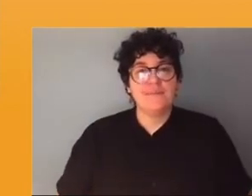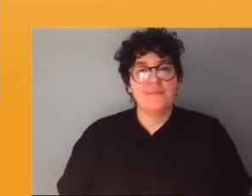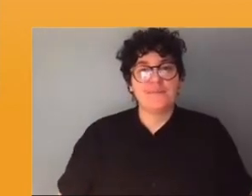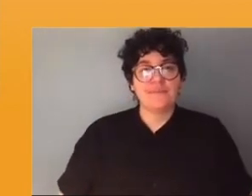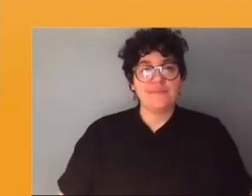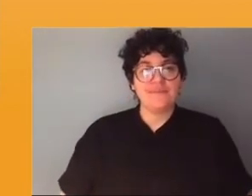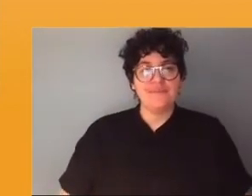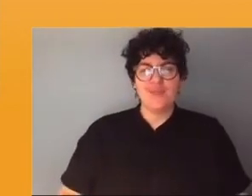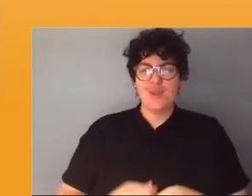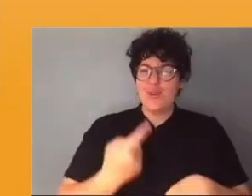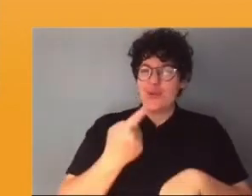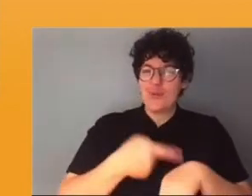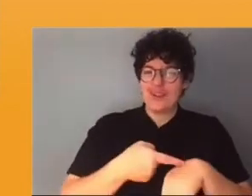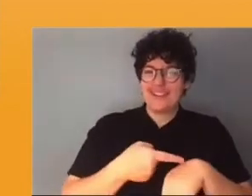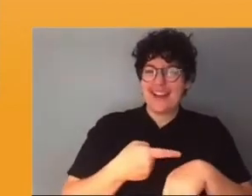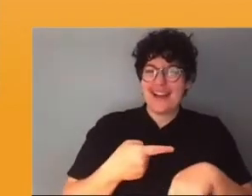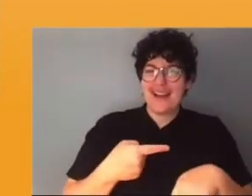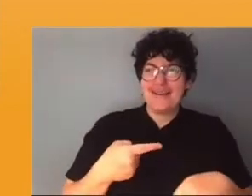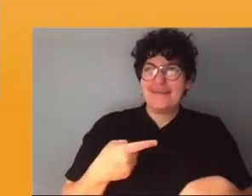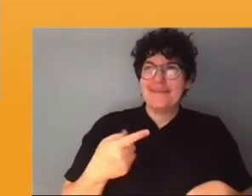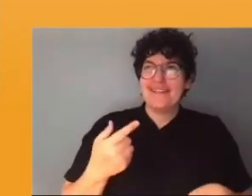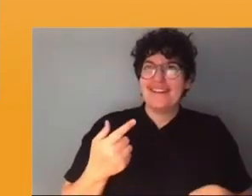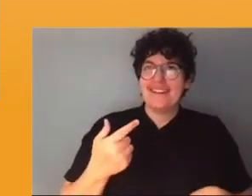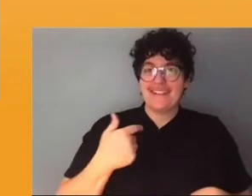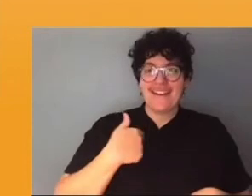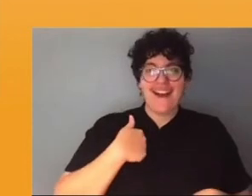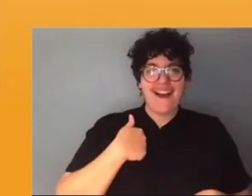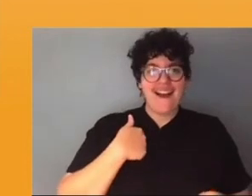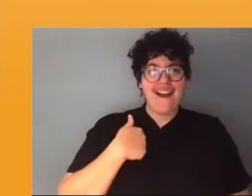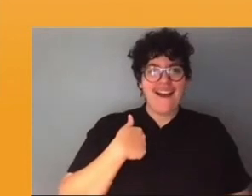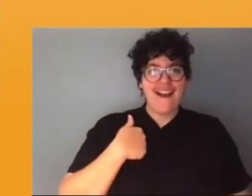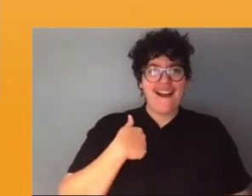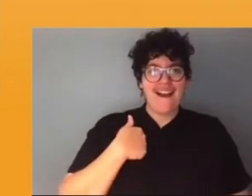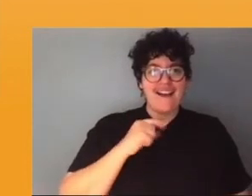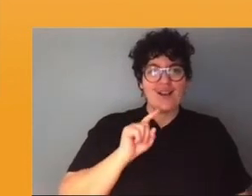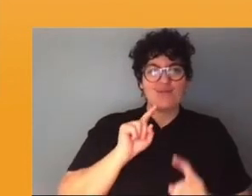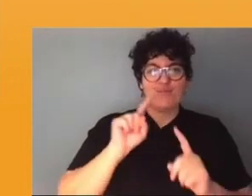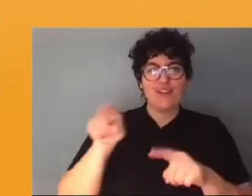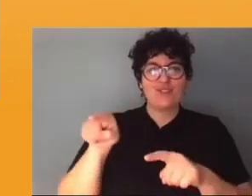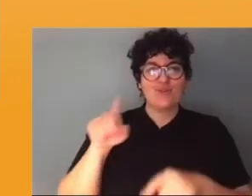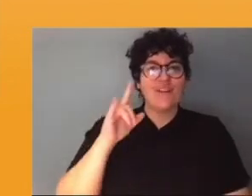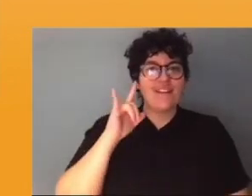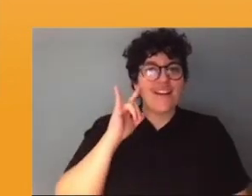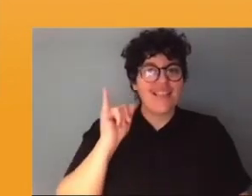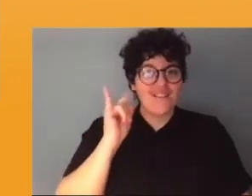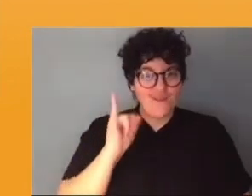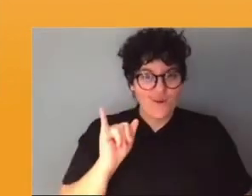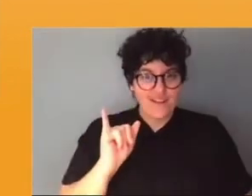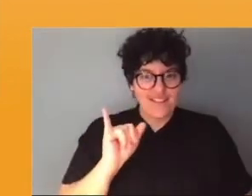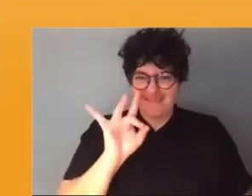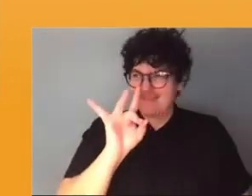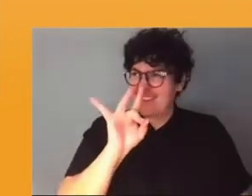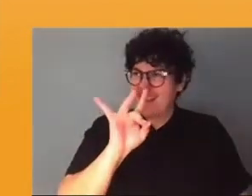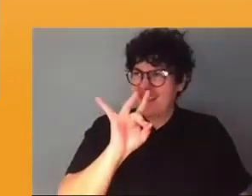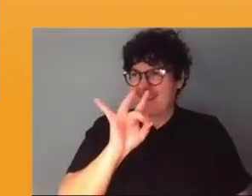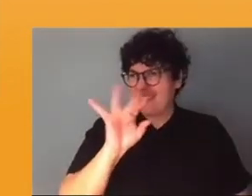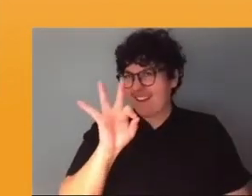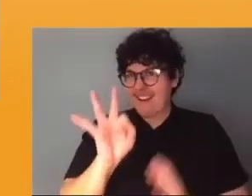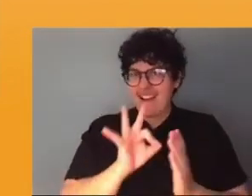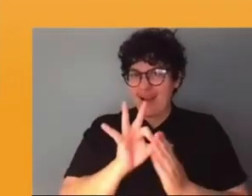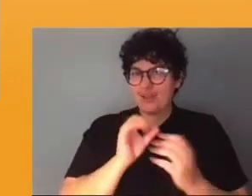Entonces, una vez fui a California, son entre 8 y 9 horas de viaje en coche,